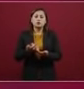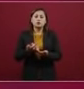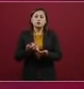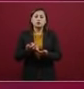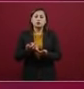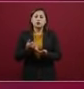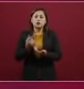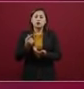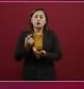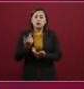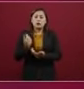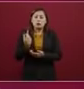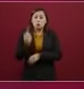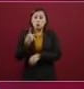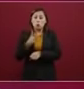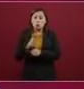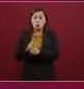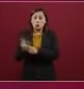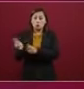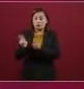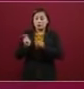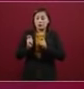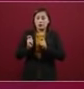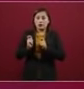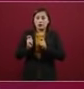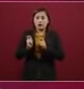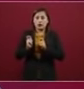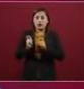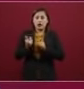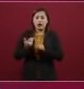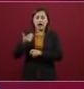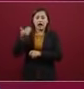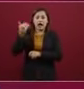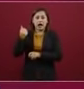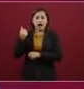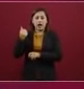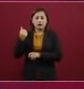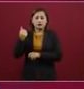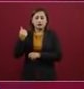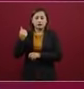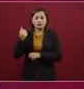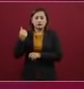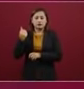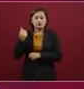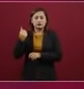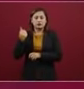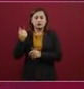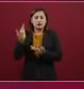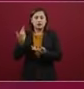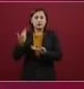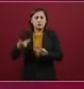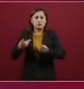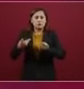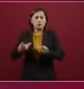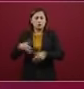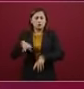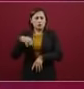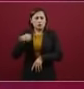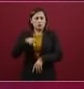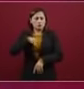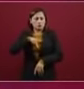de mi nueva designación. Mi anterior función pues exigía mi tiempo, mi esfuerzo, de manera que